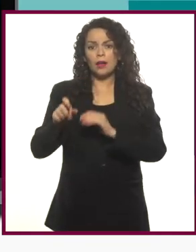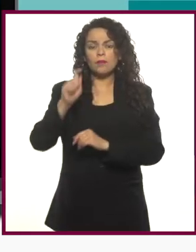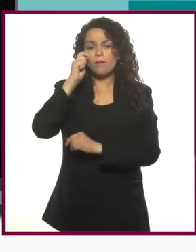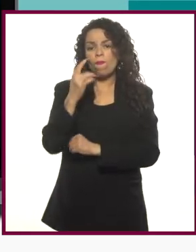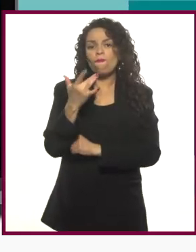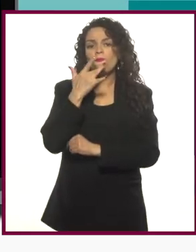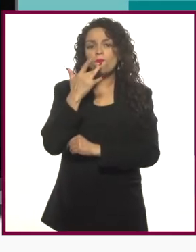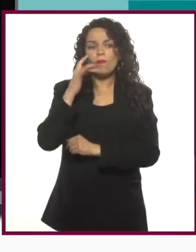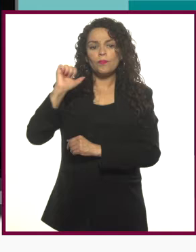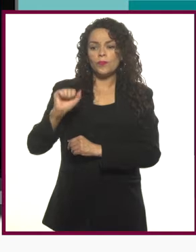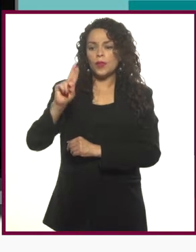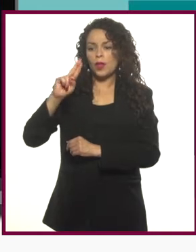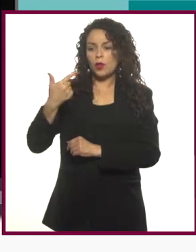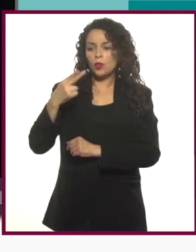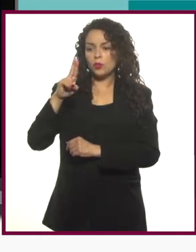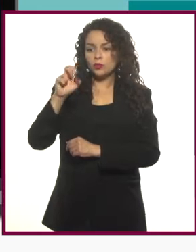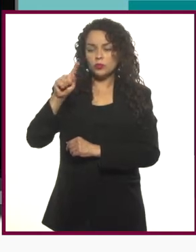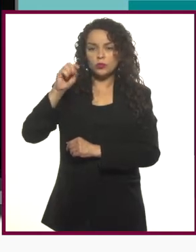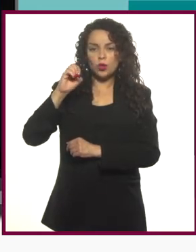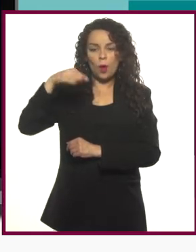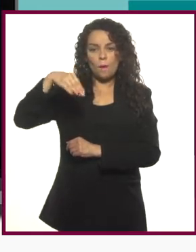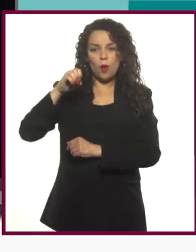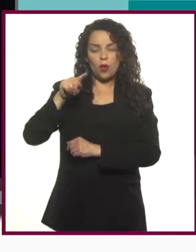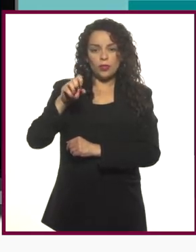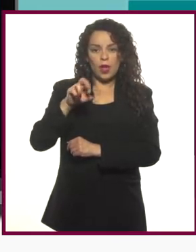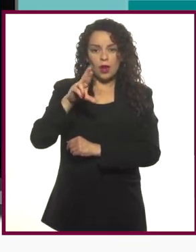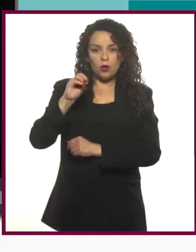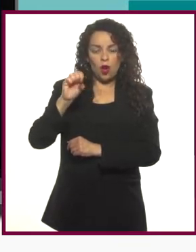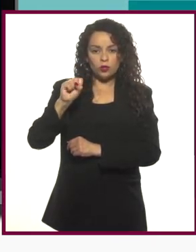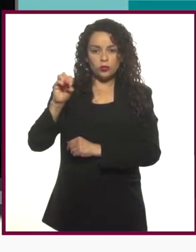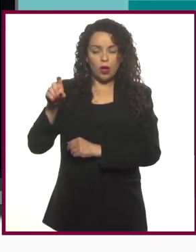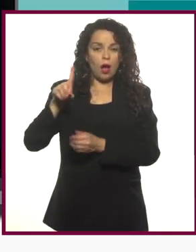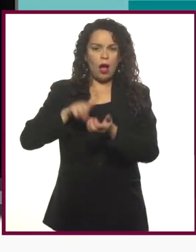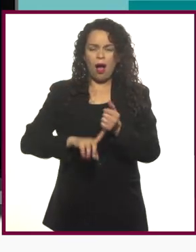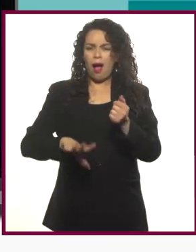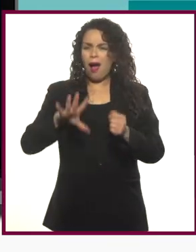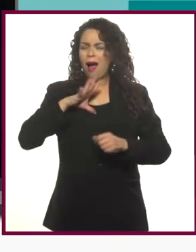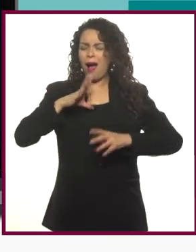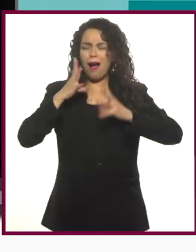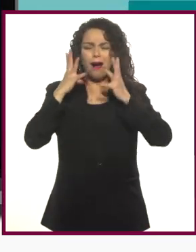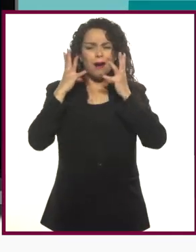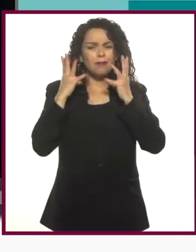el célebre dinosaurio de Augusto Monterroso, del cual se escriben infinidad